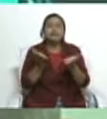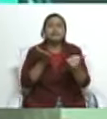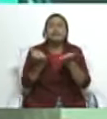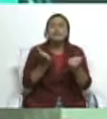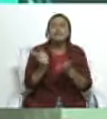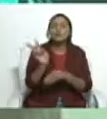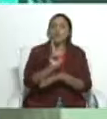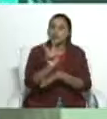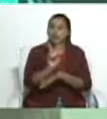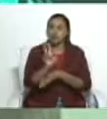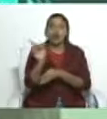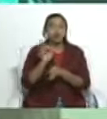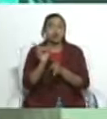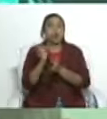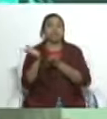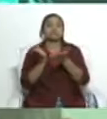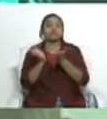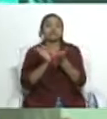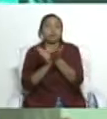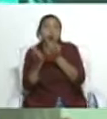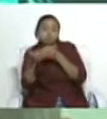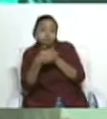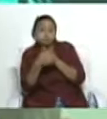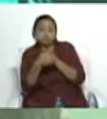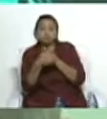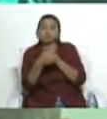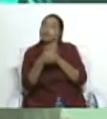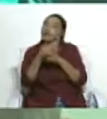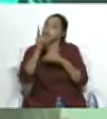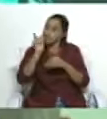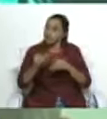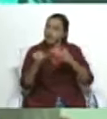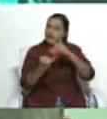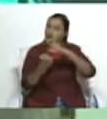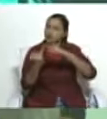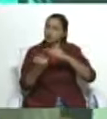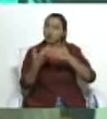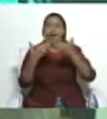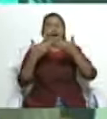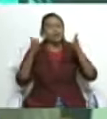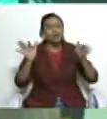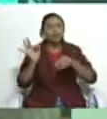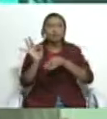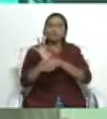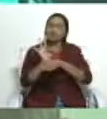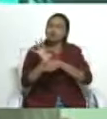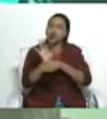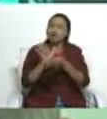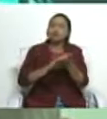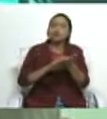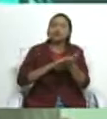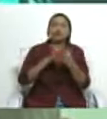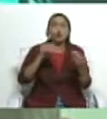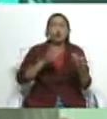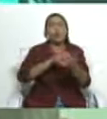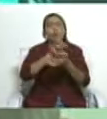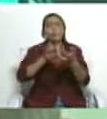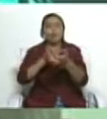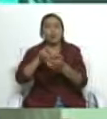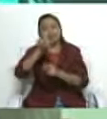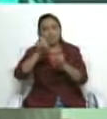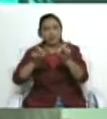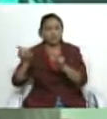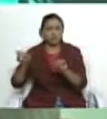servicio de las cúpulas políticas. Las instituciones deben estar para funcionar y solucionar los problemas de nuestra gente.